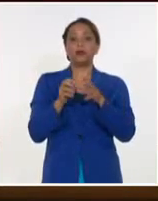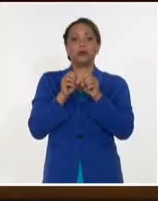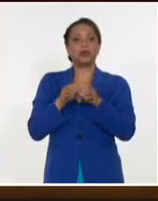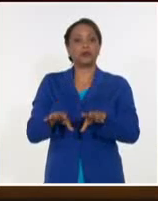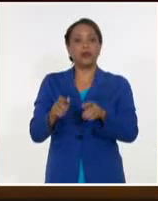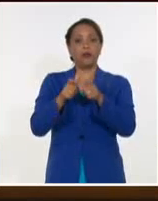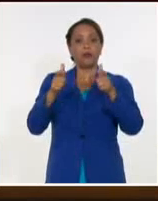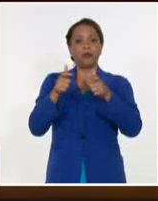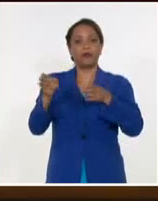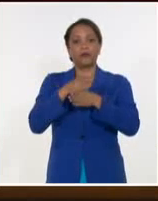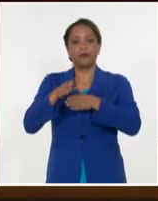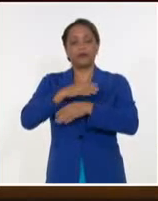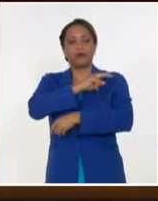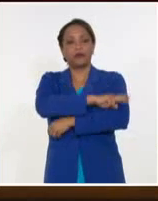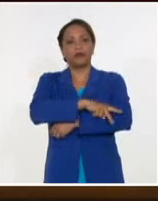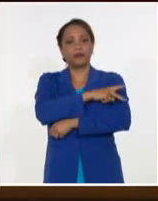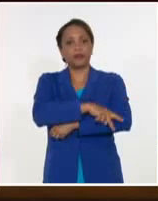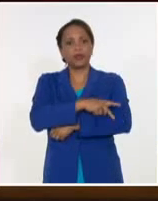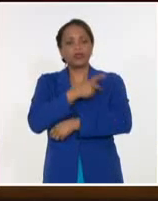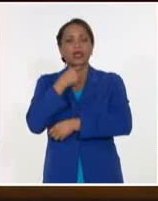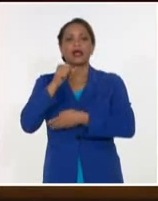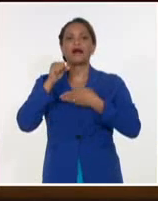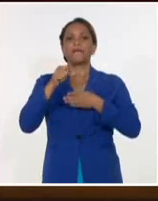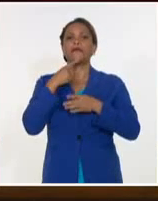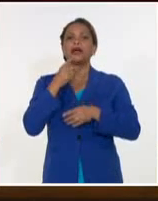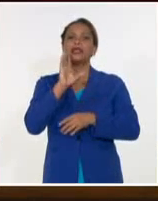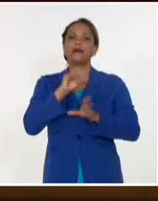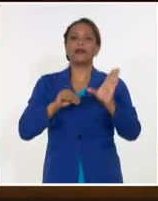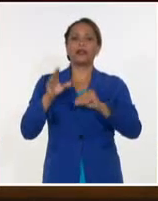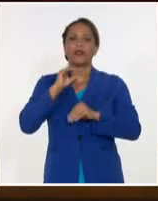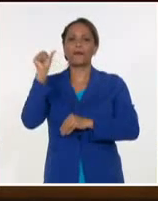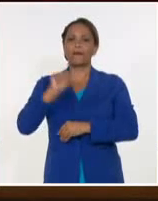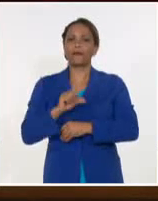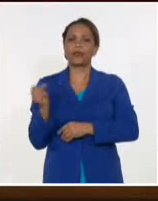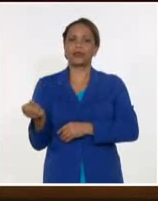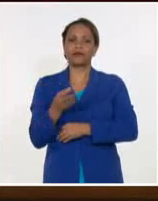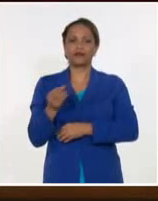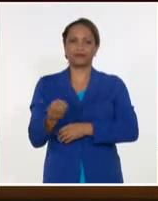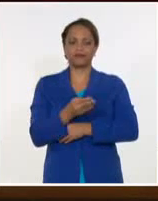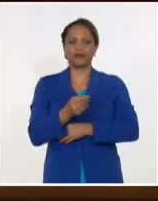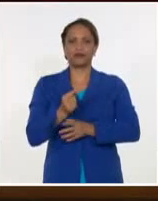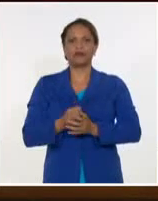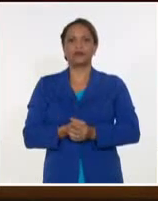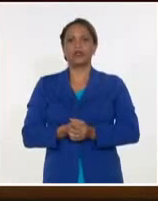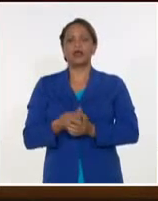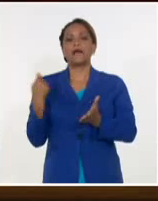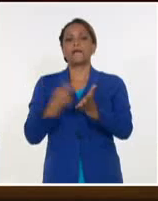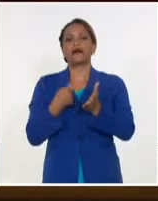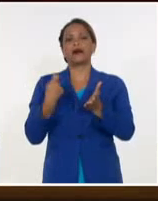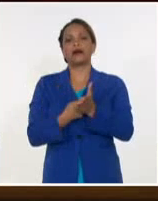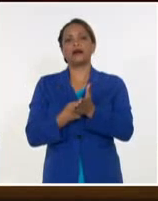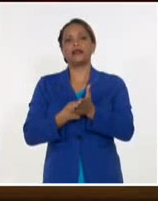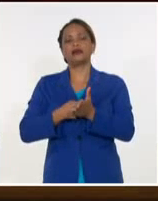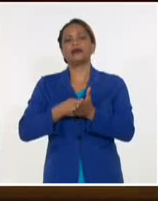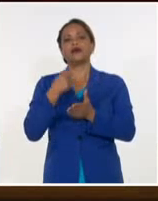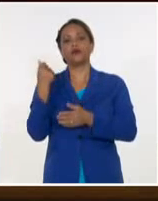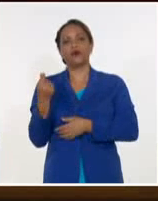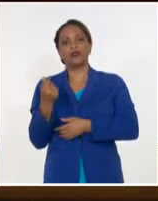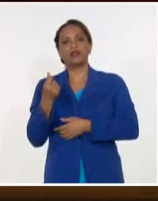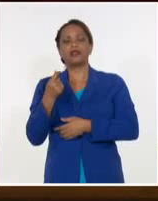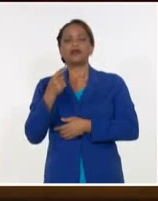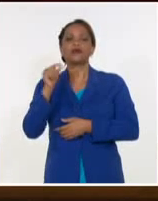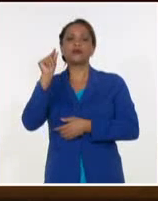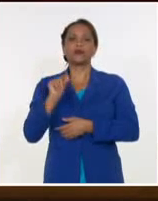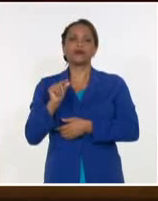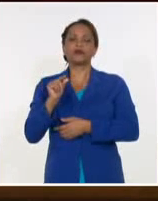con los emigrados con campañas de descrédito y difamación generosamente financiadas con el dinero de sus